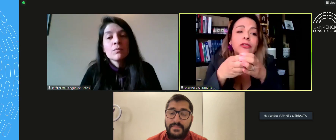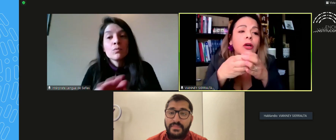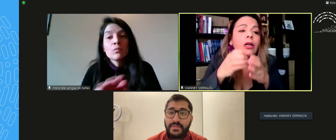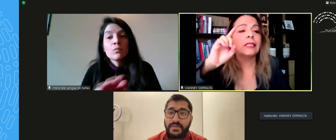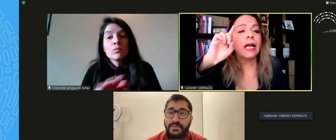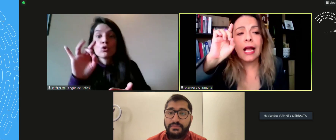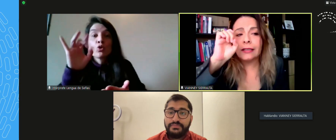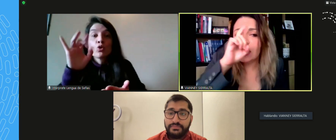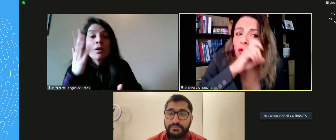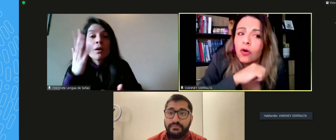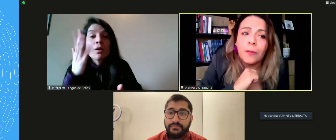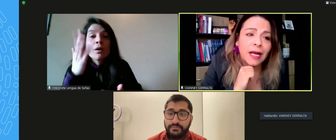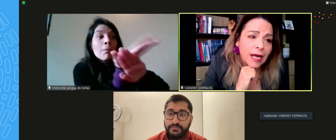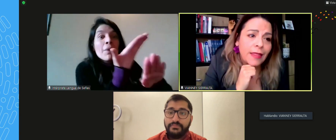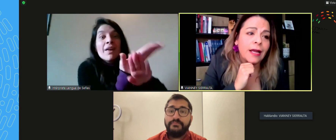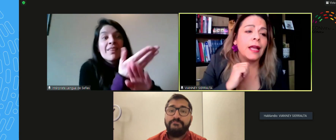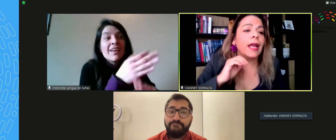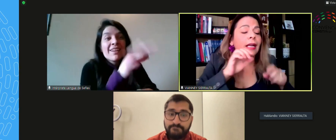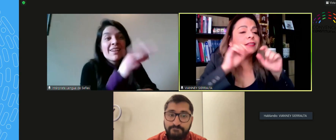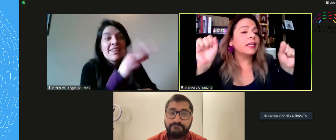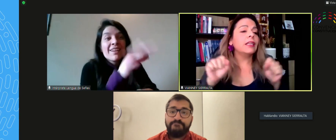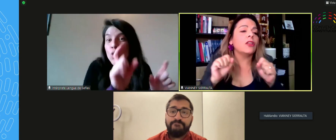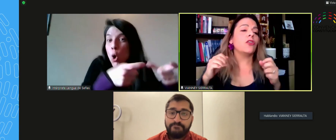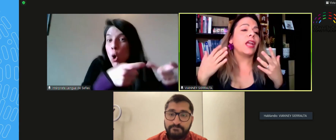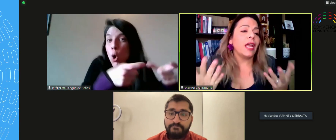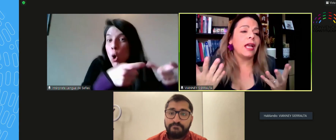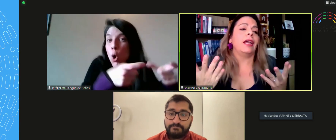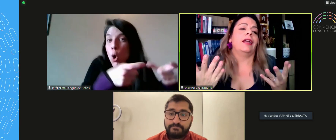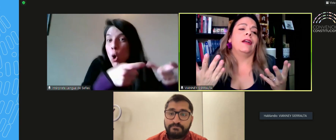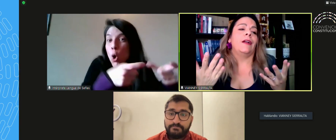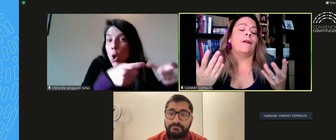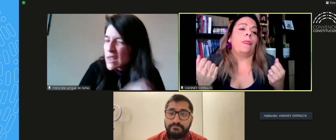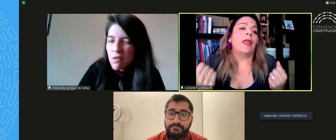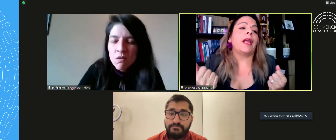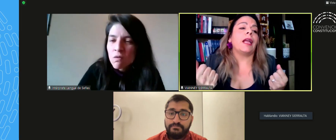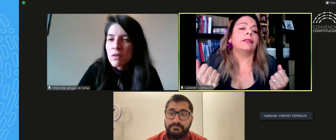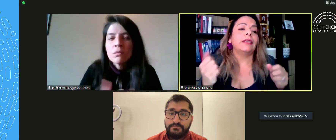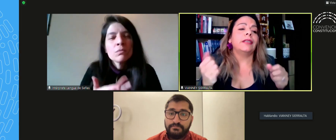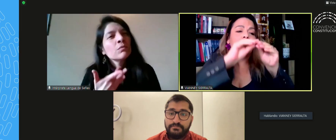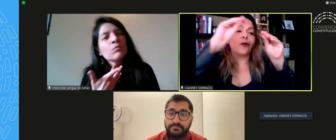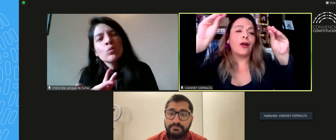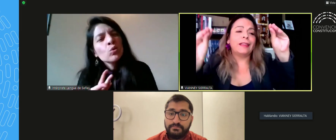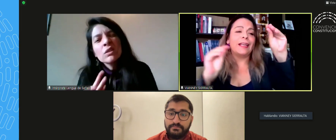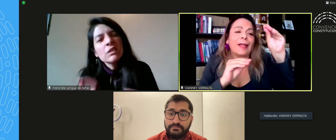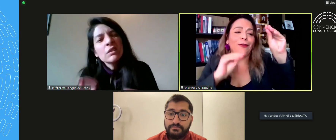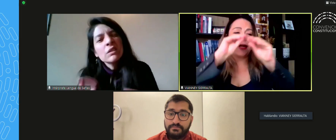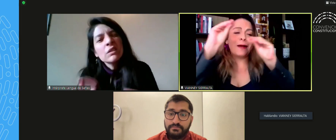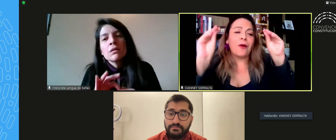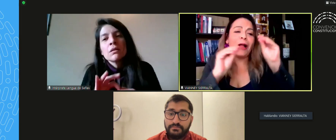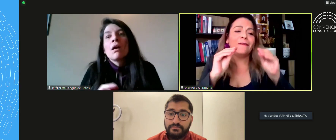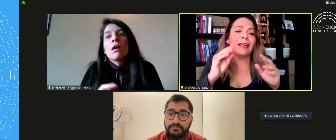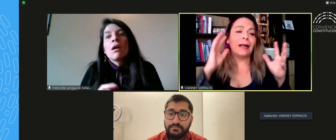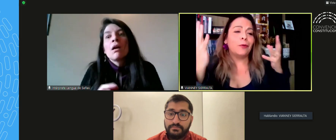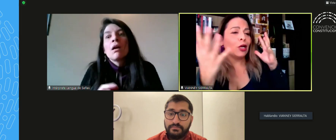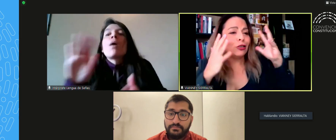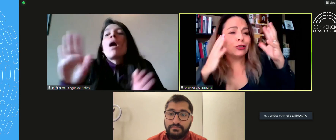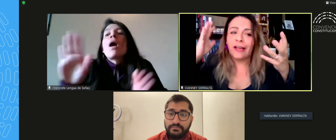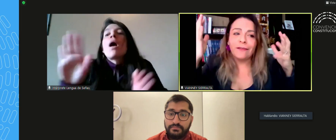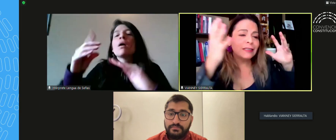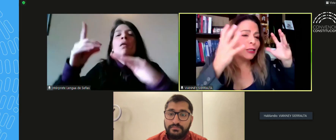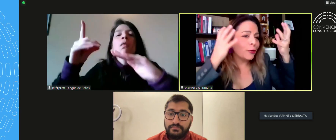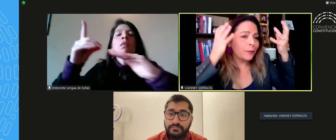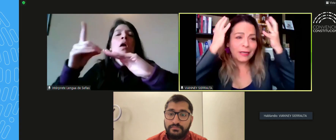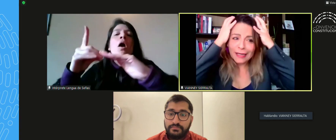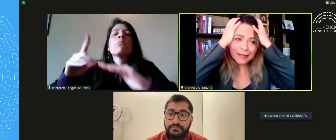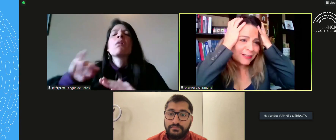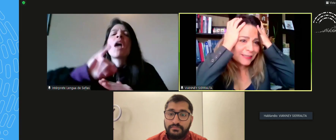a las comisiones ha sido complicada en el sentido de que siempre nos han tirado, digamos, al final porque no